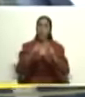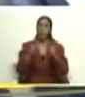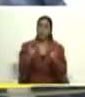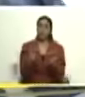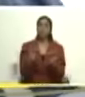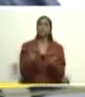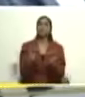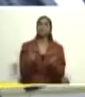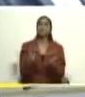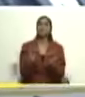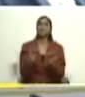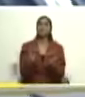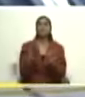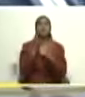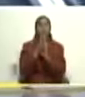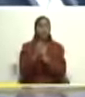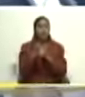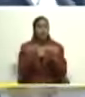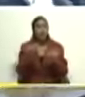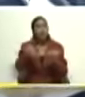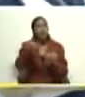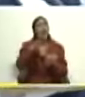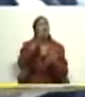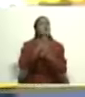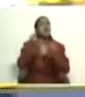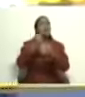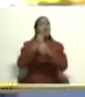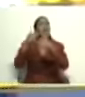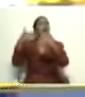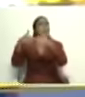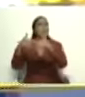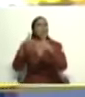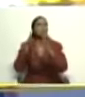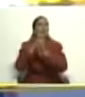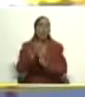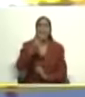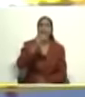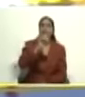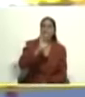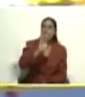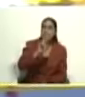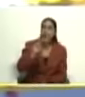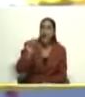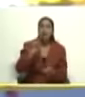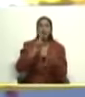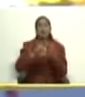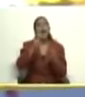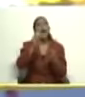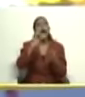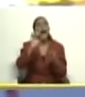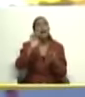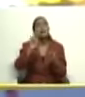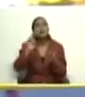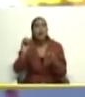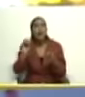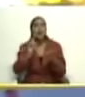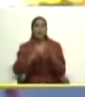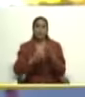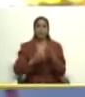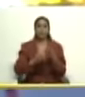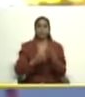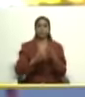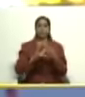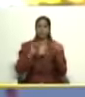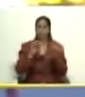el sector metalúrgico, todo el sector hierro, acero y aluminio. Bueno, presidente, ¿cómo ha sido su instrucción? Desde que llegamos a la